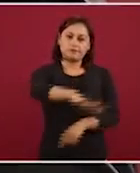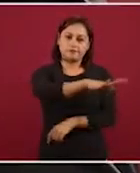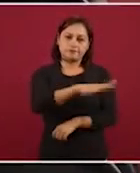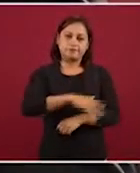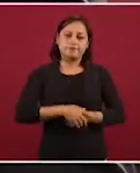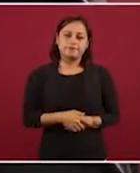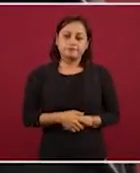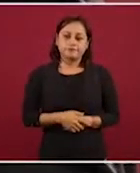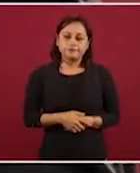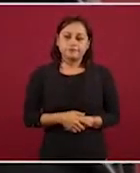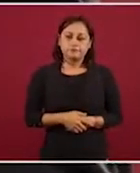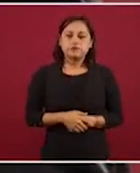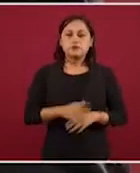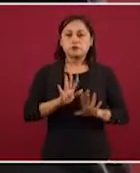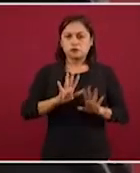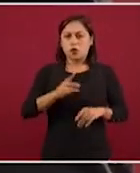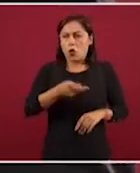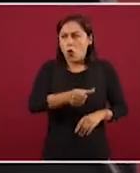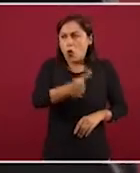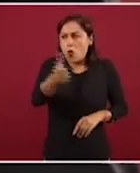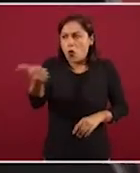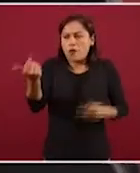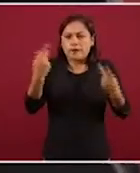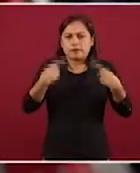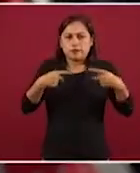Y tengo respeto para todos,